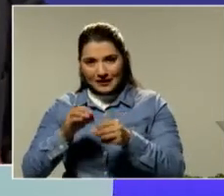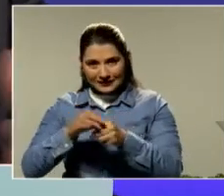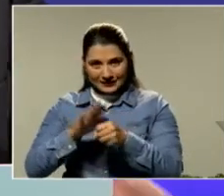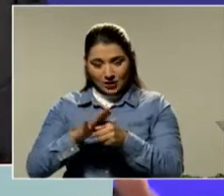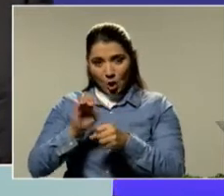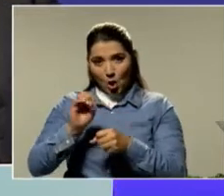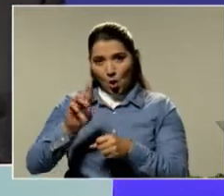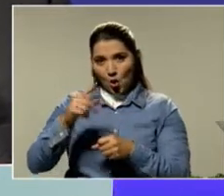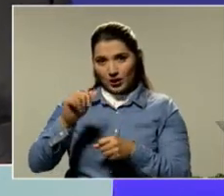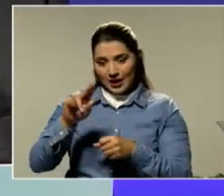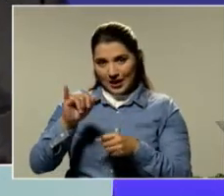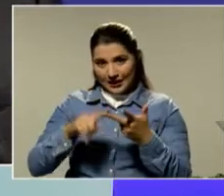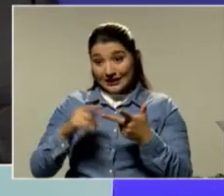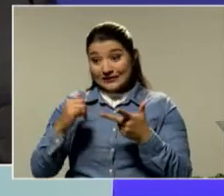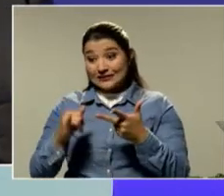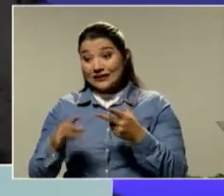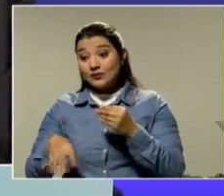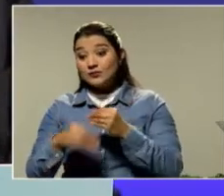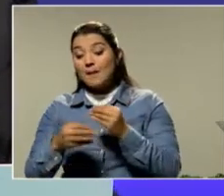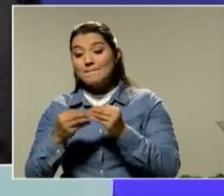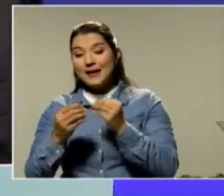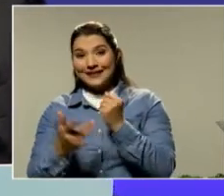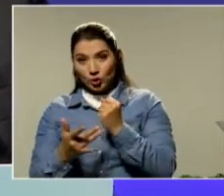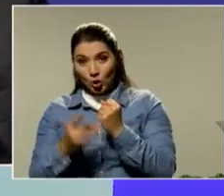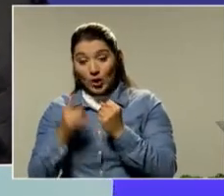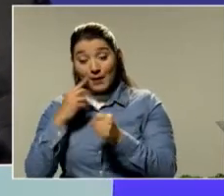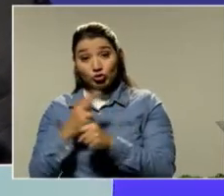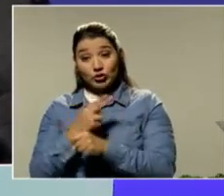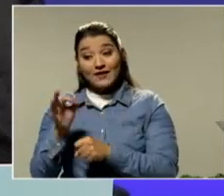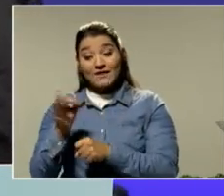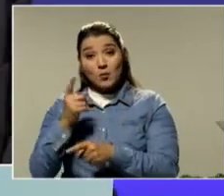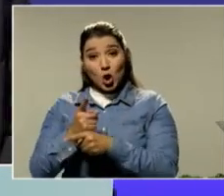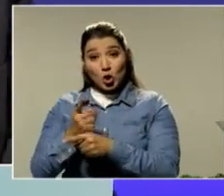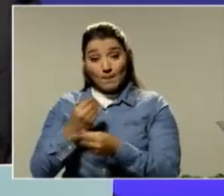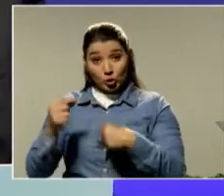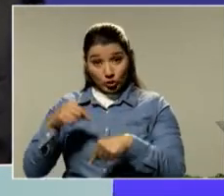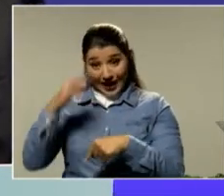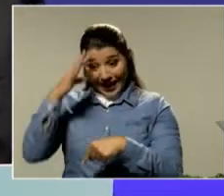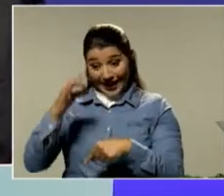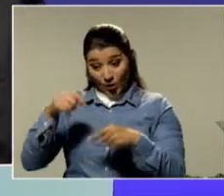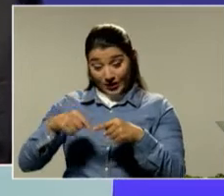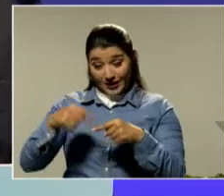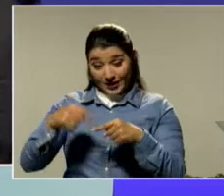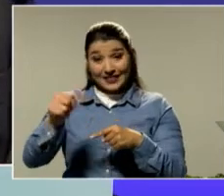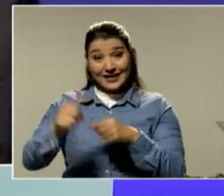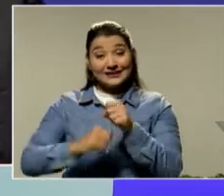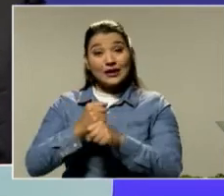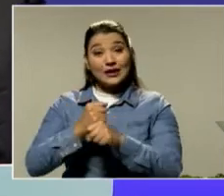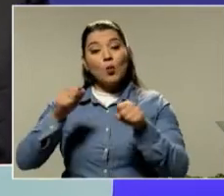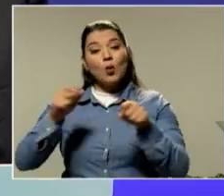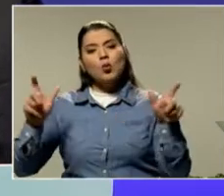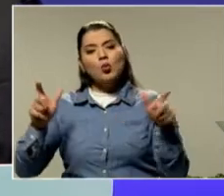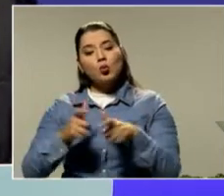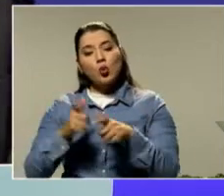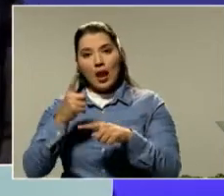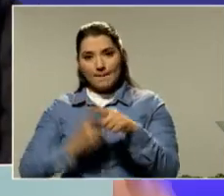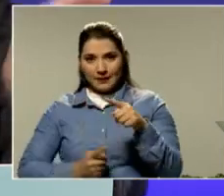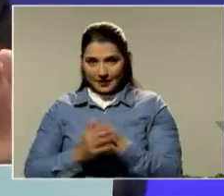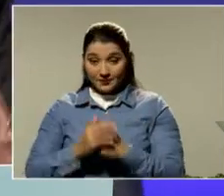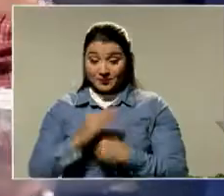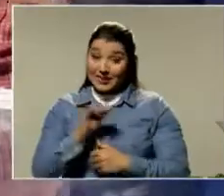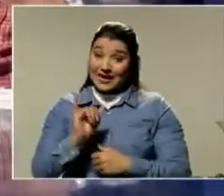para hacer un uso más racional de los plaguicidas, yo creo que en 10 años podemos bajar la cantidad de plaguicidas a la mitad. Y ese reto